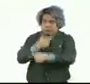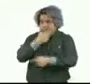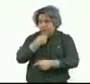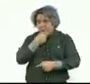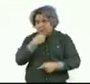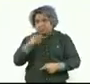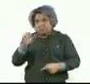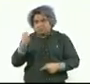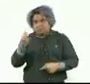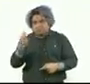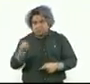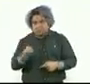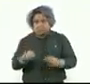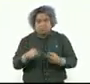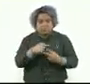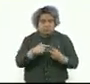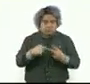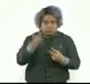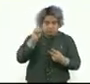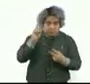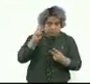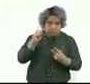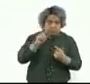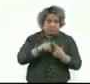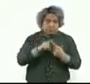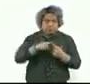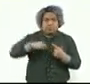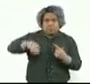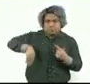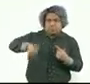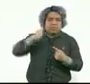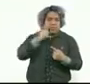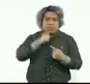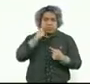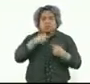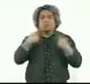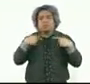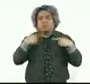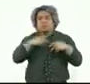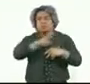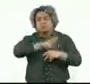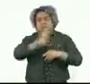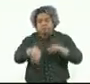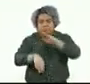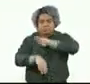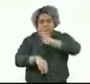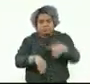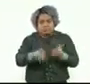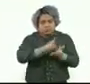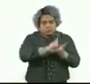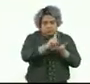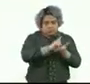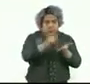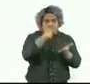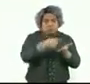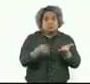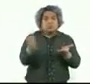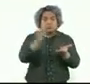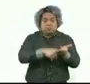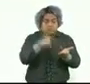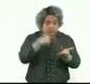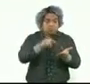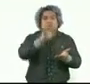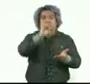Hay dos temas. Si ustedes ven los datos que publicamos diario de funciones, vamos a observar dos cosas. Sí, al igual que en los ingresos,